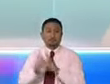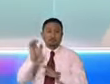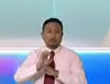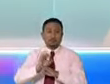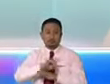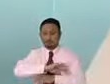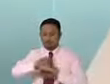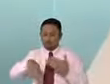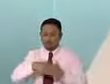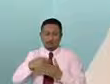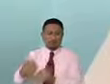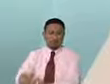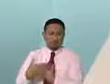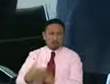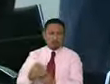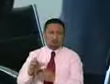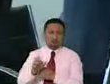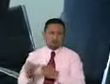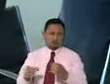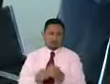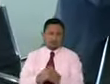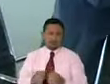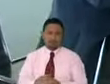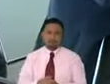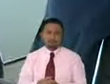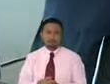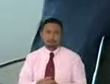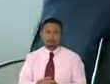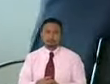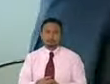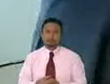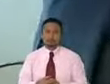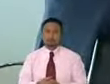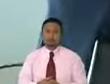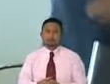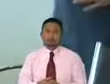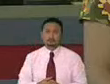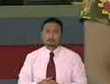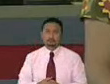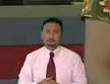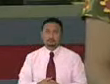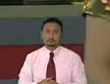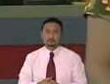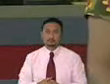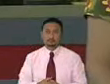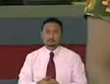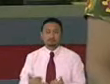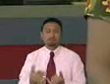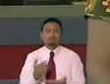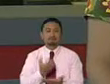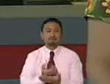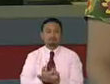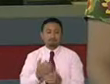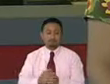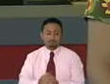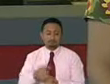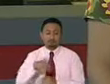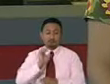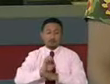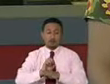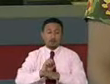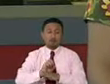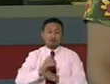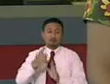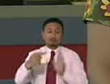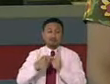toda la información contable. Informó Alison Corral. En el ámbito económico, la inflación anual del Ecuador se ubicó